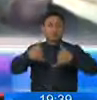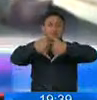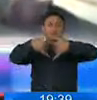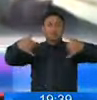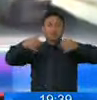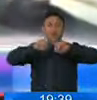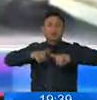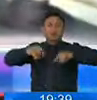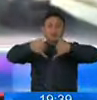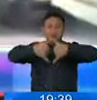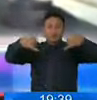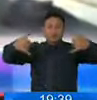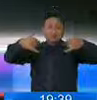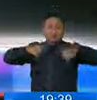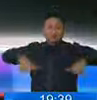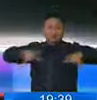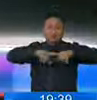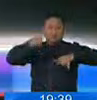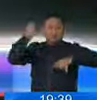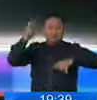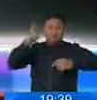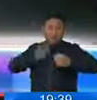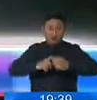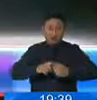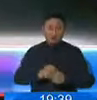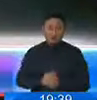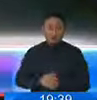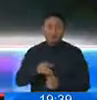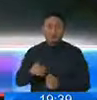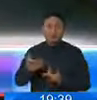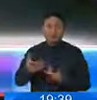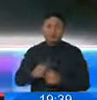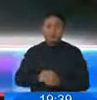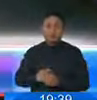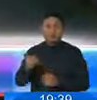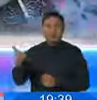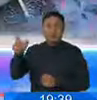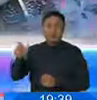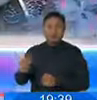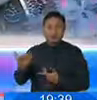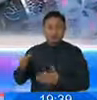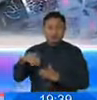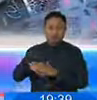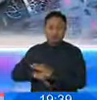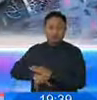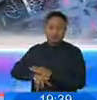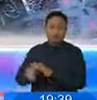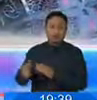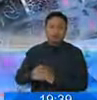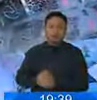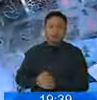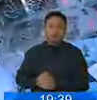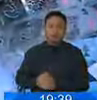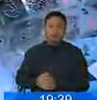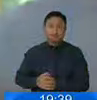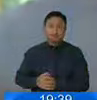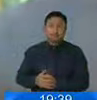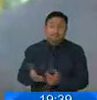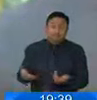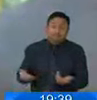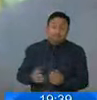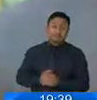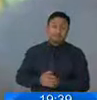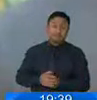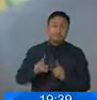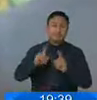de los diferentes centros comerciales ubicados al sur de la capital han sido sorprendidos por más de una ocasión. ¿Serán las mismas? Es